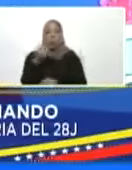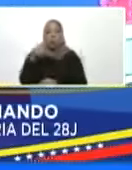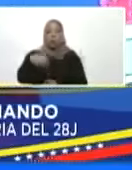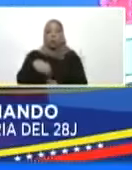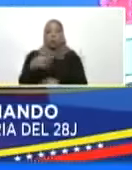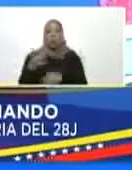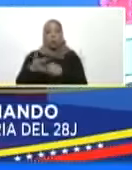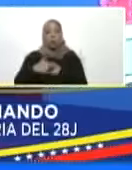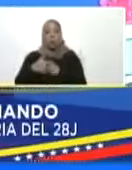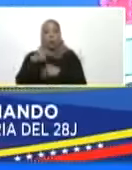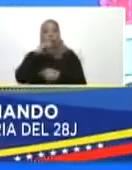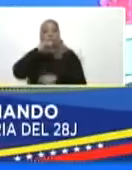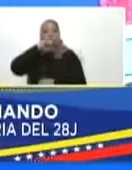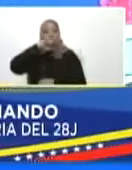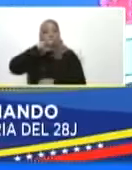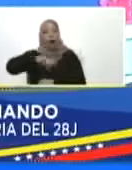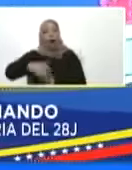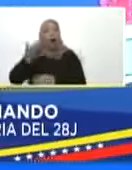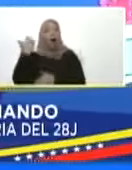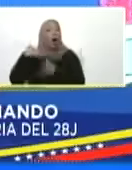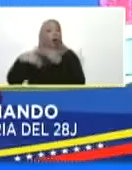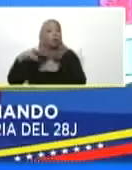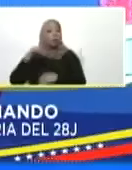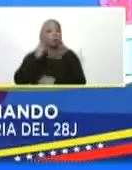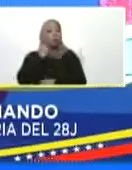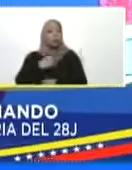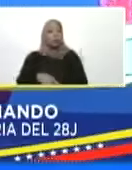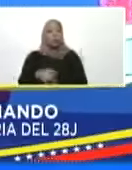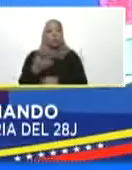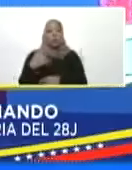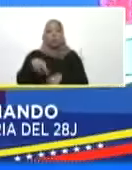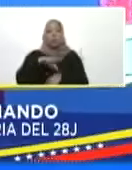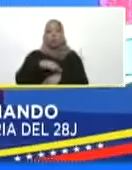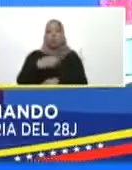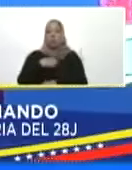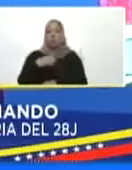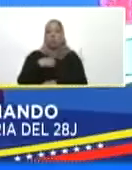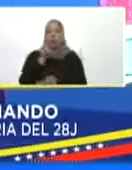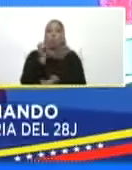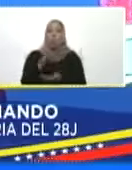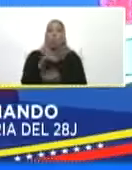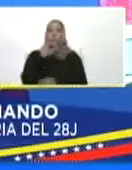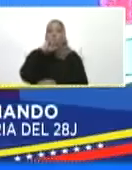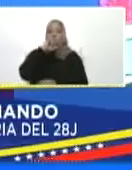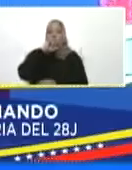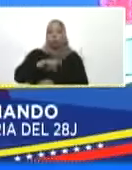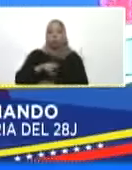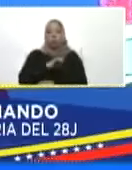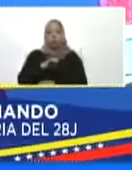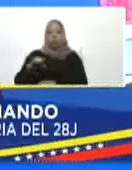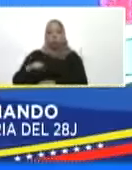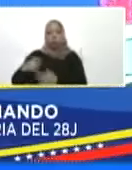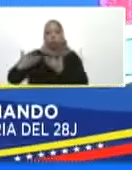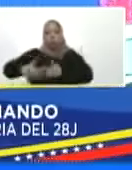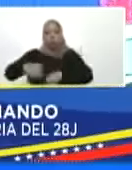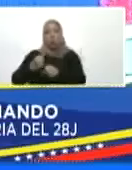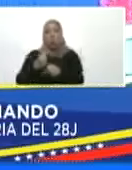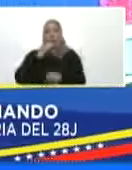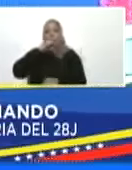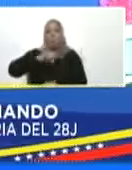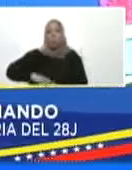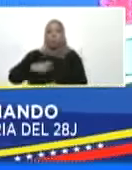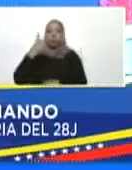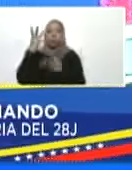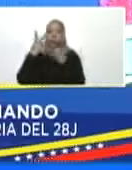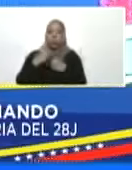El tiempo del odio lo dejamos atrás, lo vencimos. El fascismo no ha podido traer el odio otra vez. Han intentado meter el odio y no